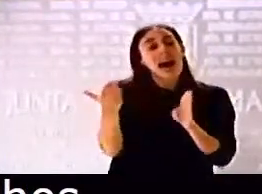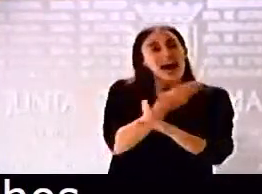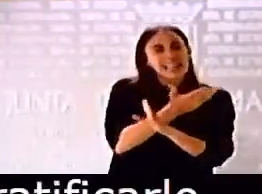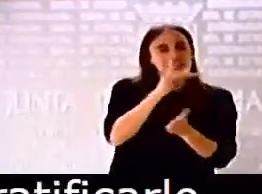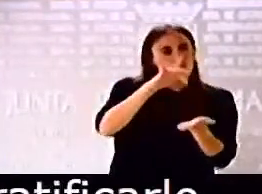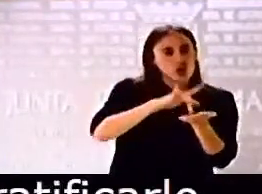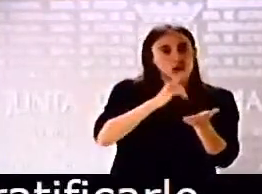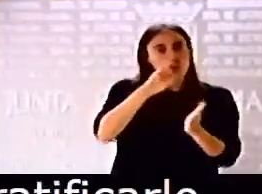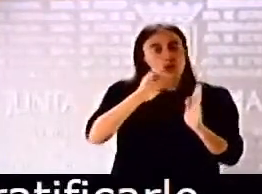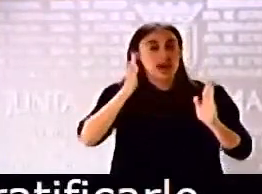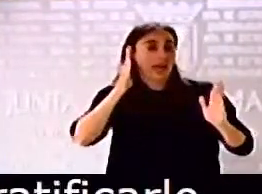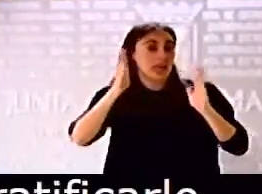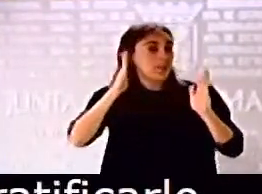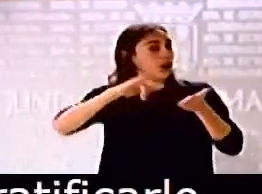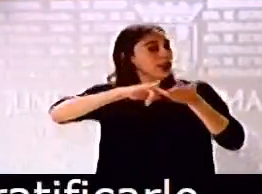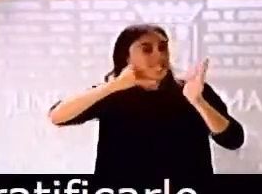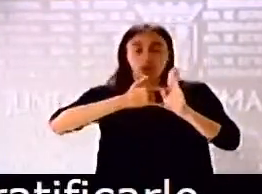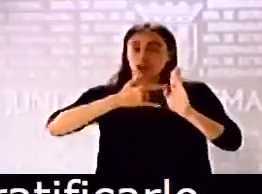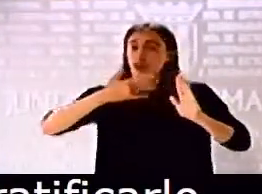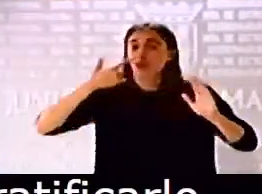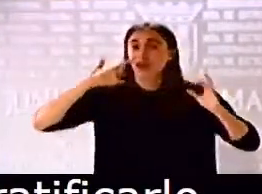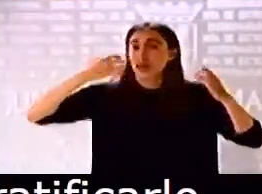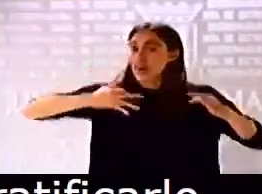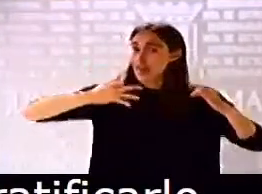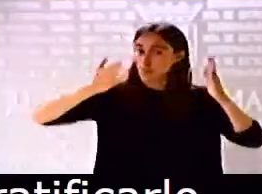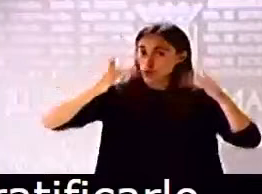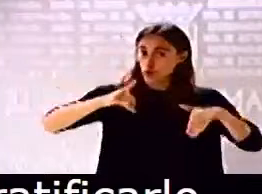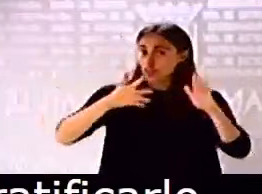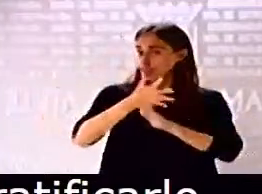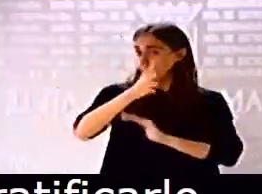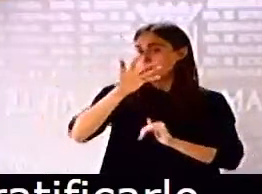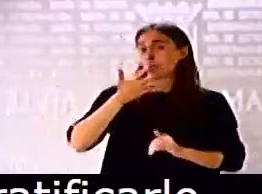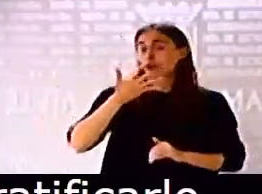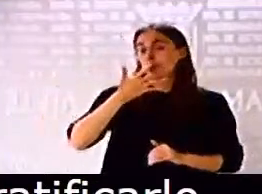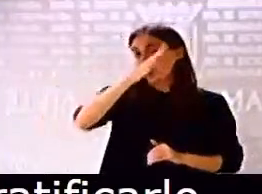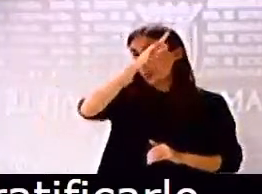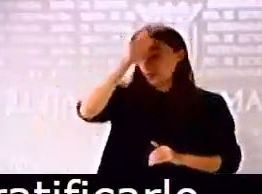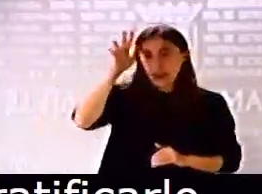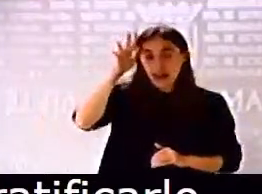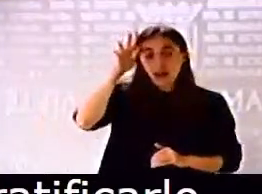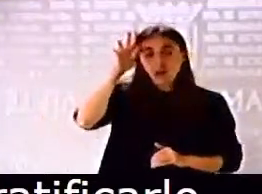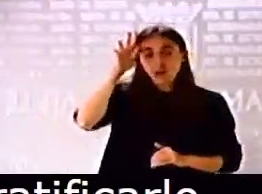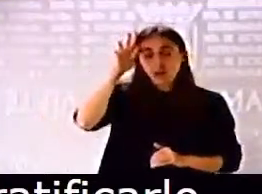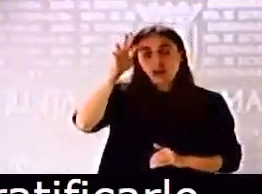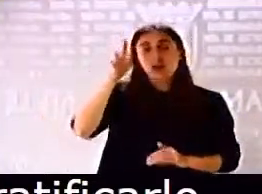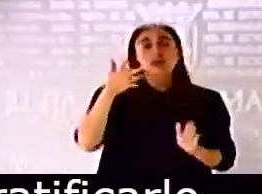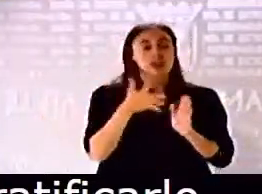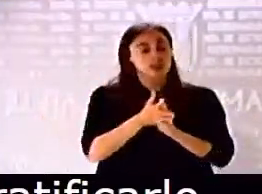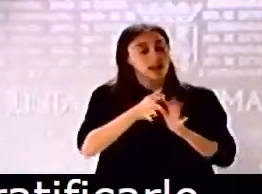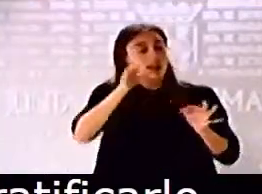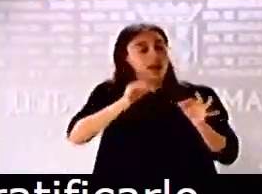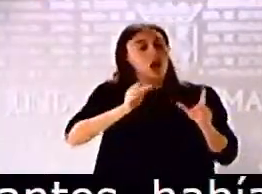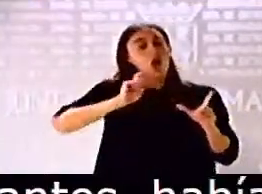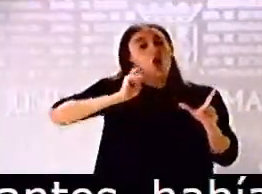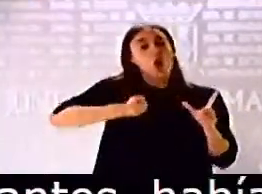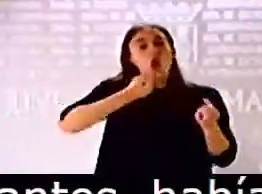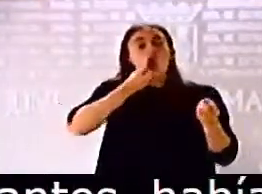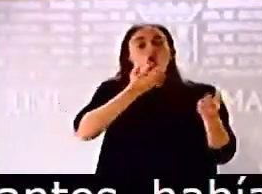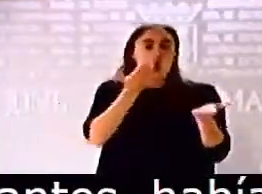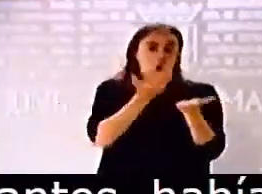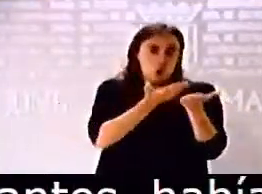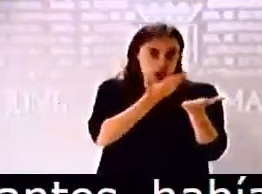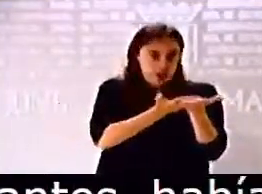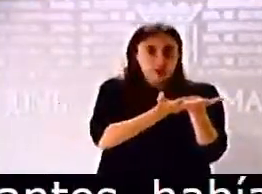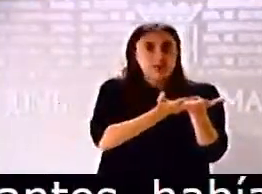donde no estábamos cubiertos por el estado de alarma, que había sido el verano, que hemos tenido que tener ratificaciones judiciales. Por